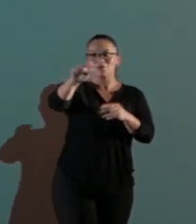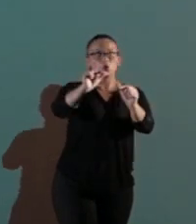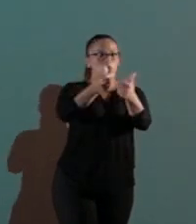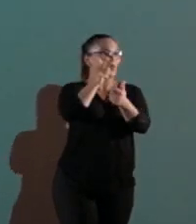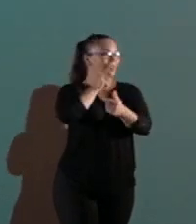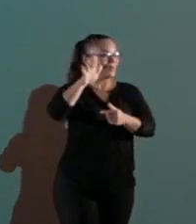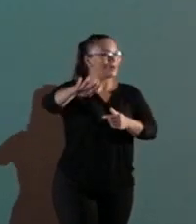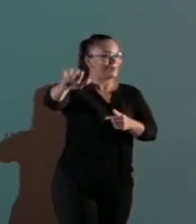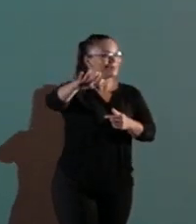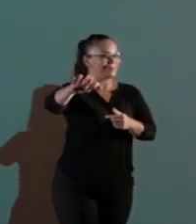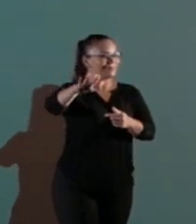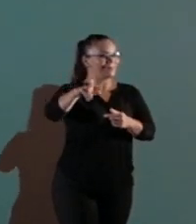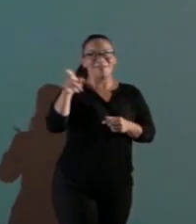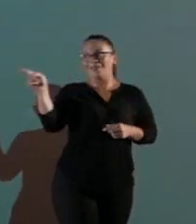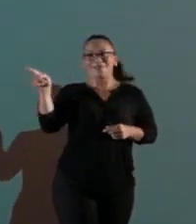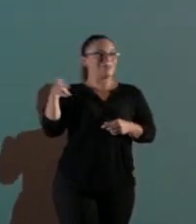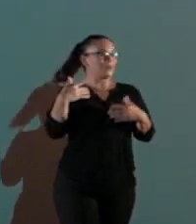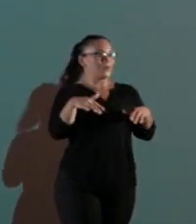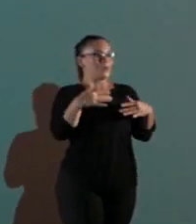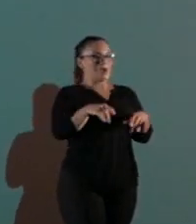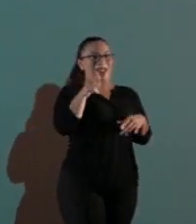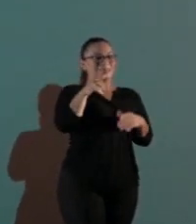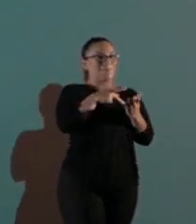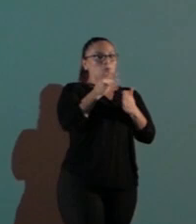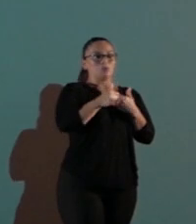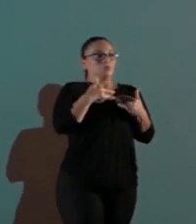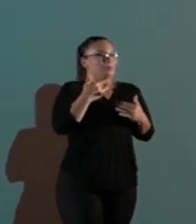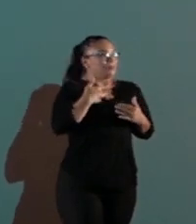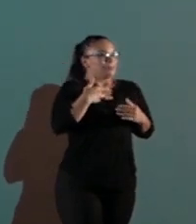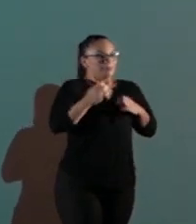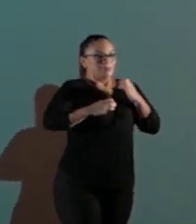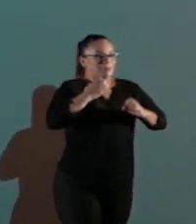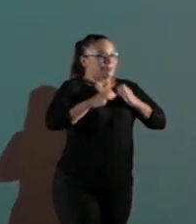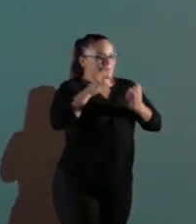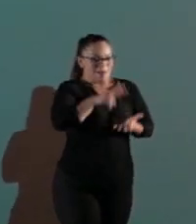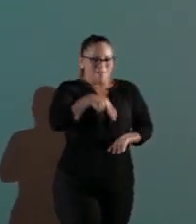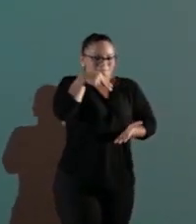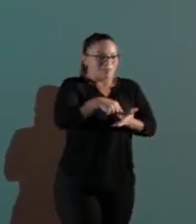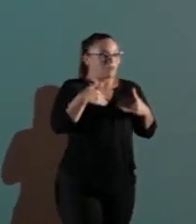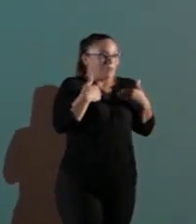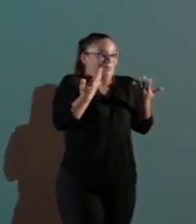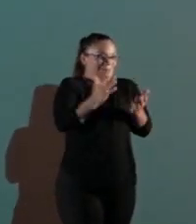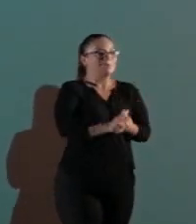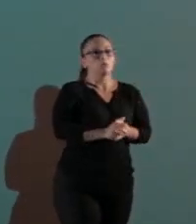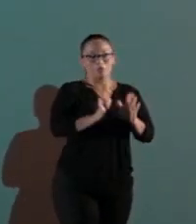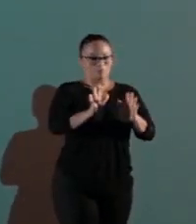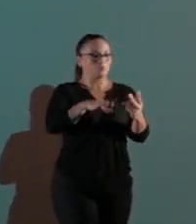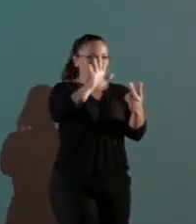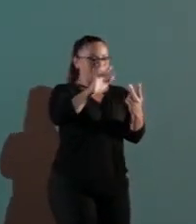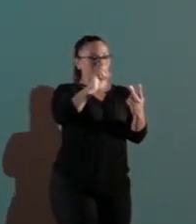que todos los días me hace levantarme con entusiasmo y con ganas de vivir la vida bueno vamos con mi